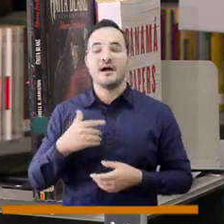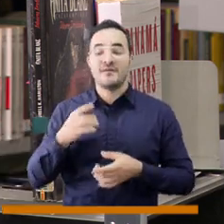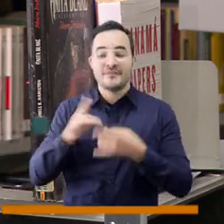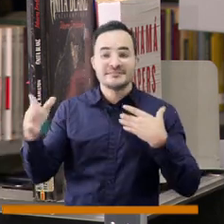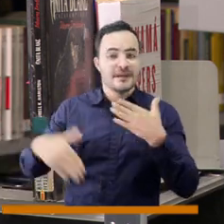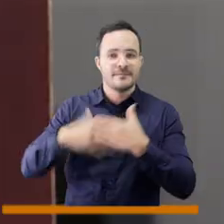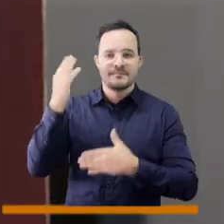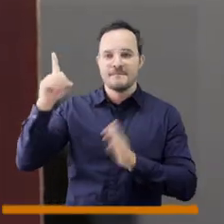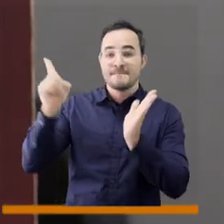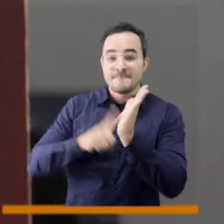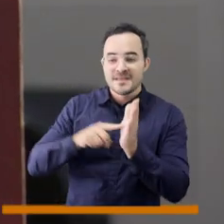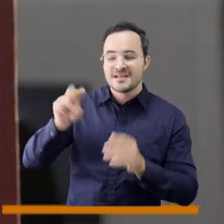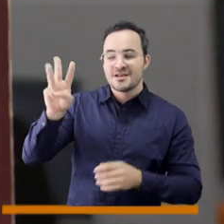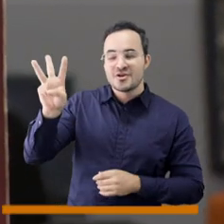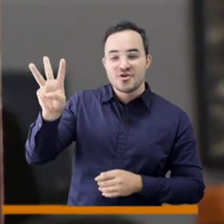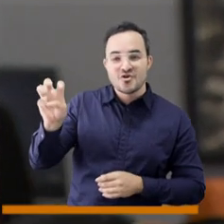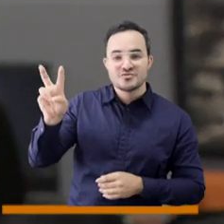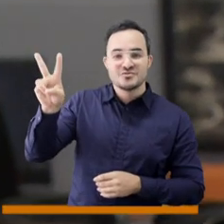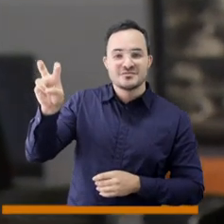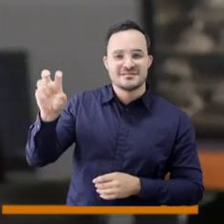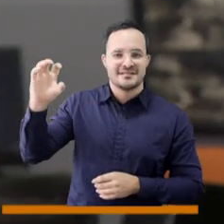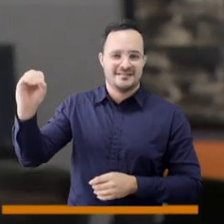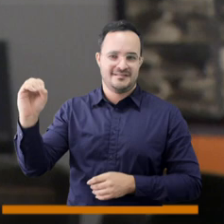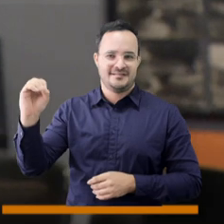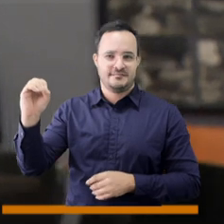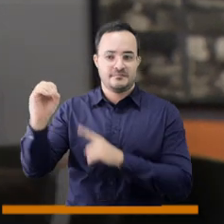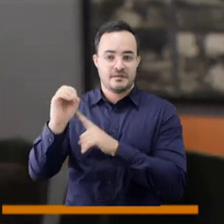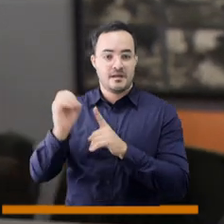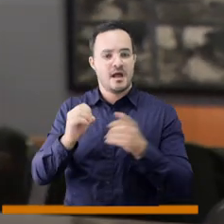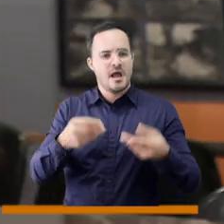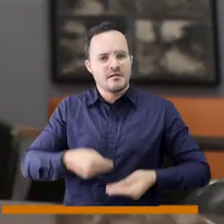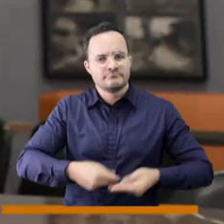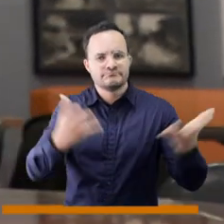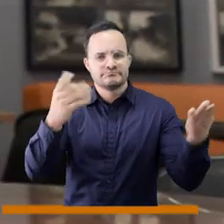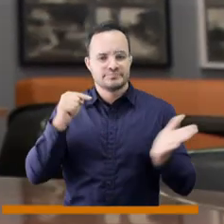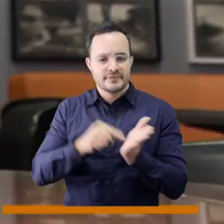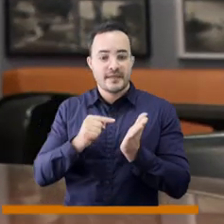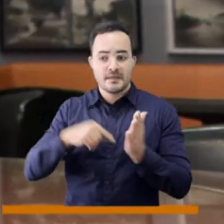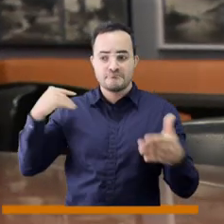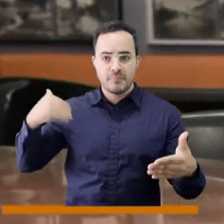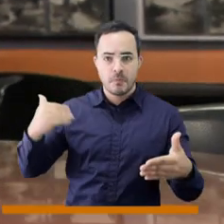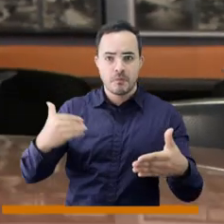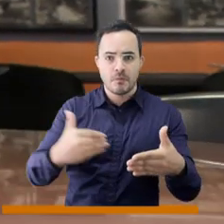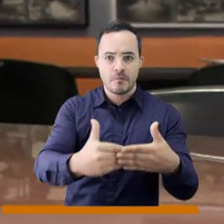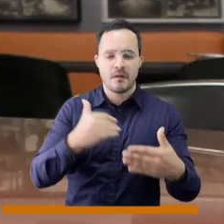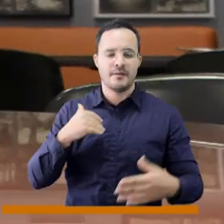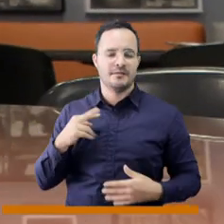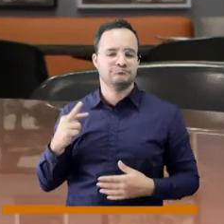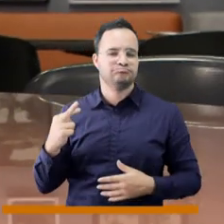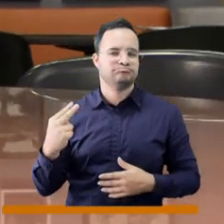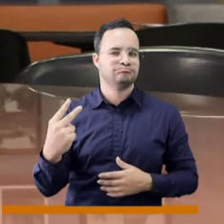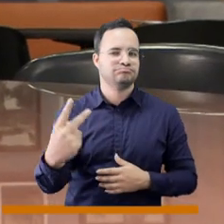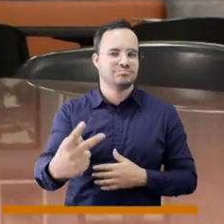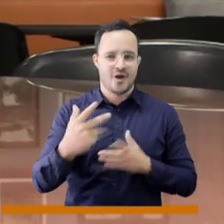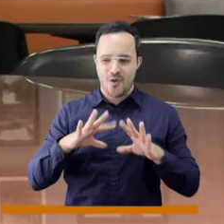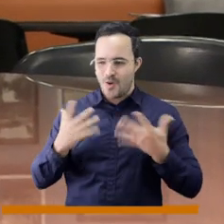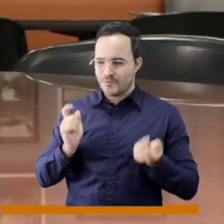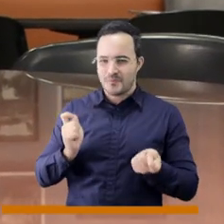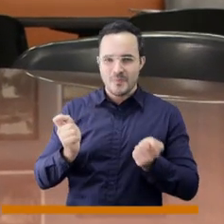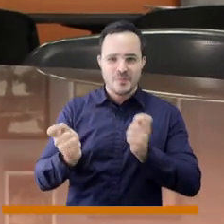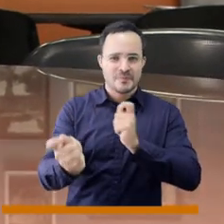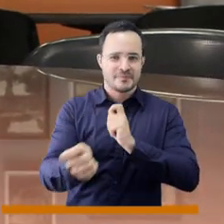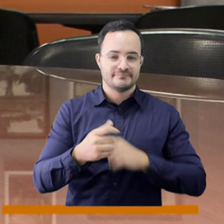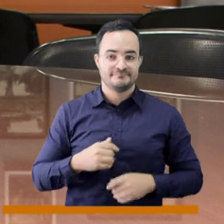desde 1870. Esta publicación da cuenta del devenir de la ciudad, porque desde 1870 que inició su